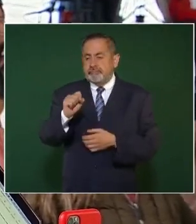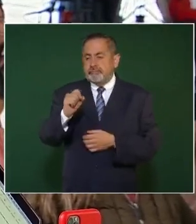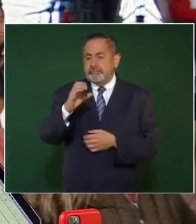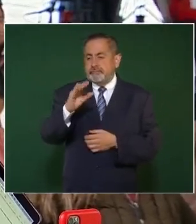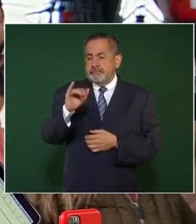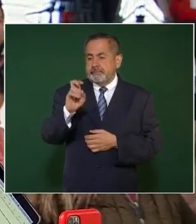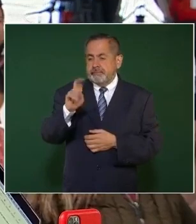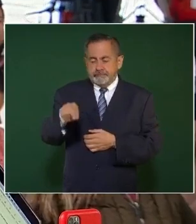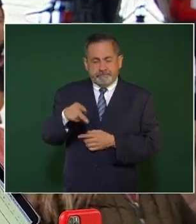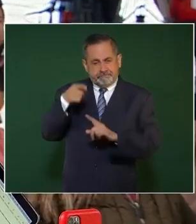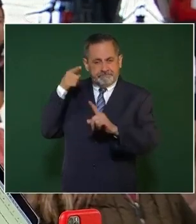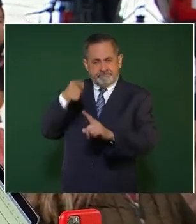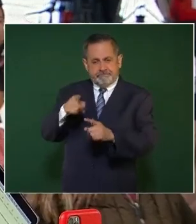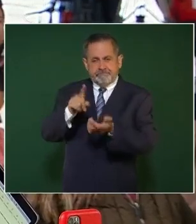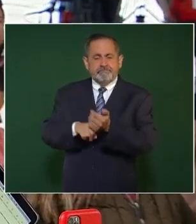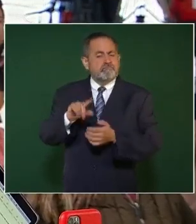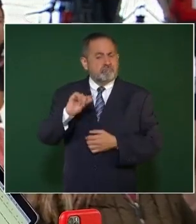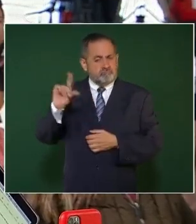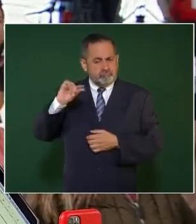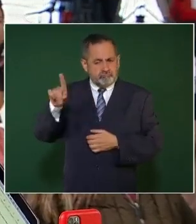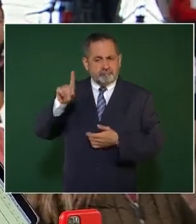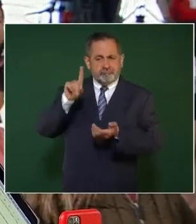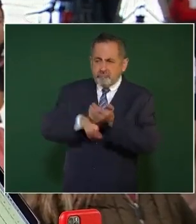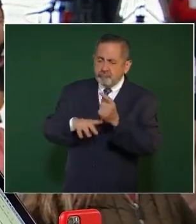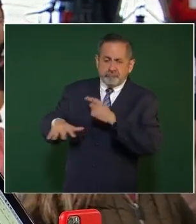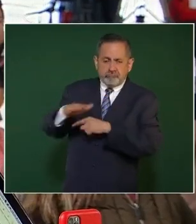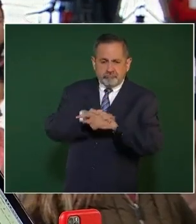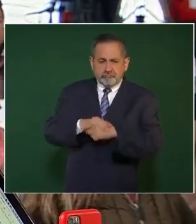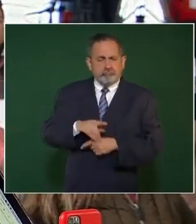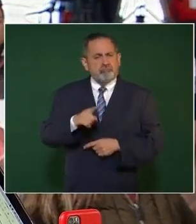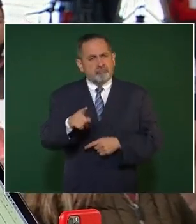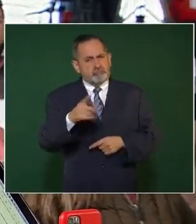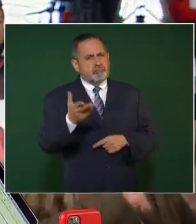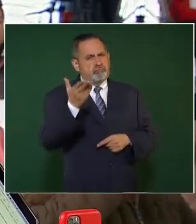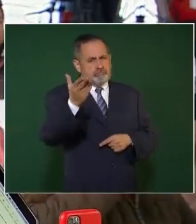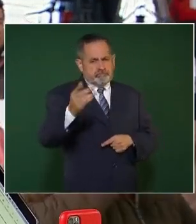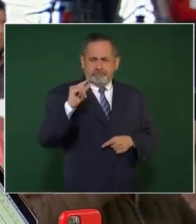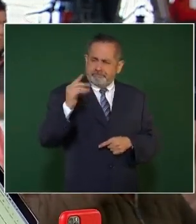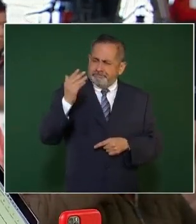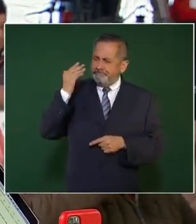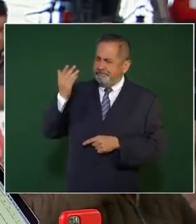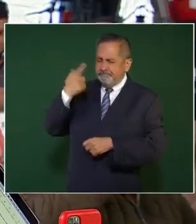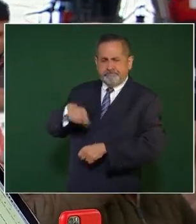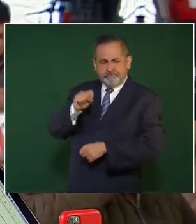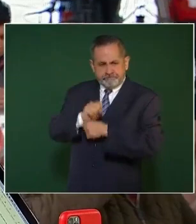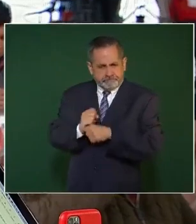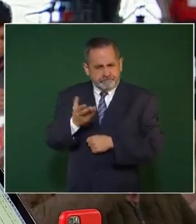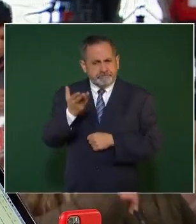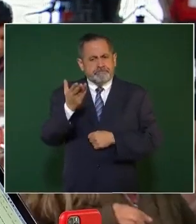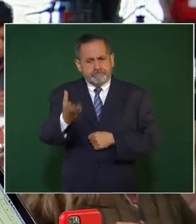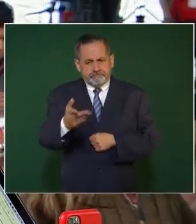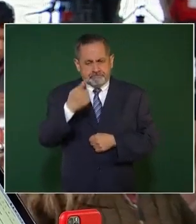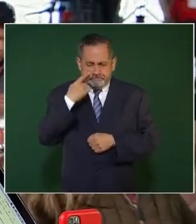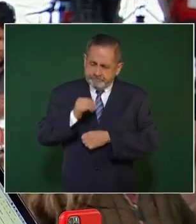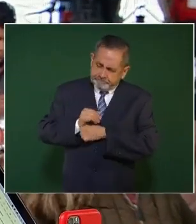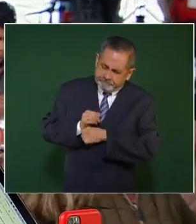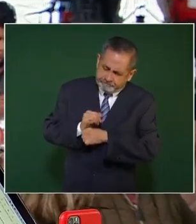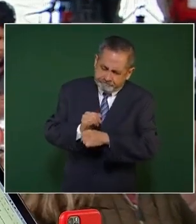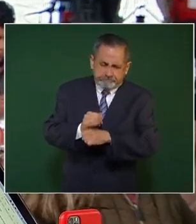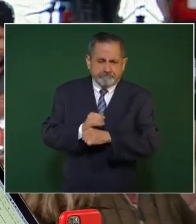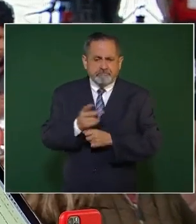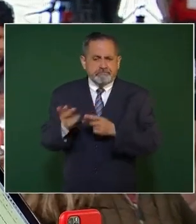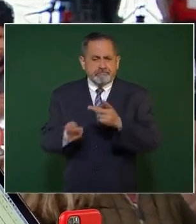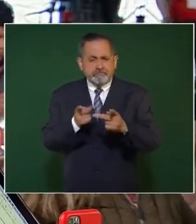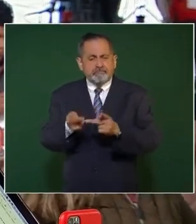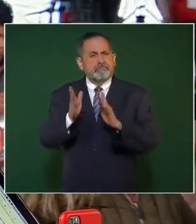y específicamente de funcionarios de la Sierra. Usted hizo una petición hace algunas semanas en la que pidió que se investigara.